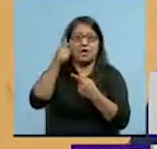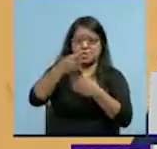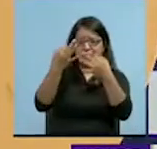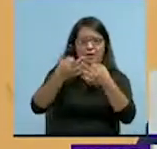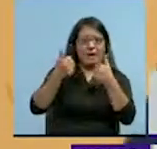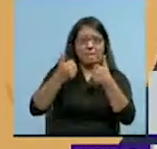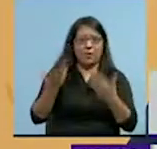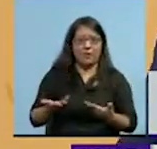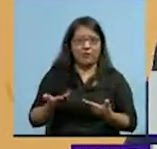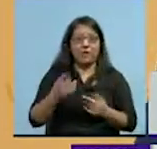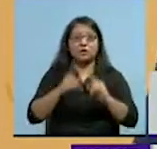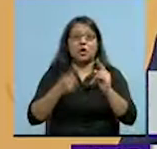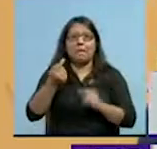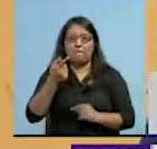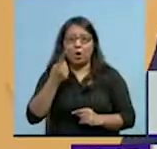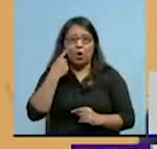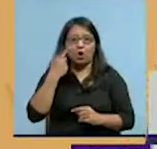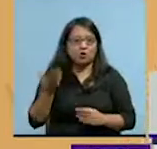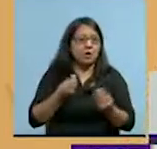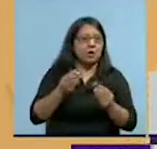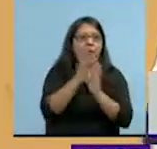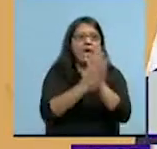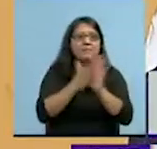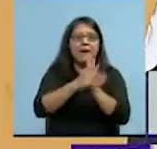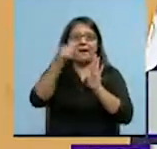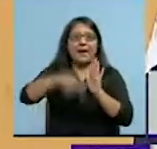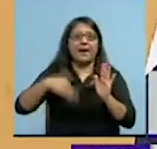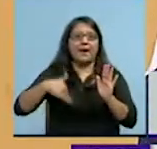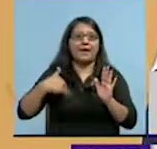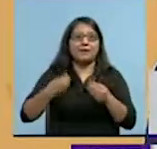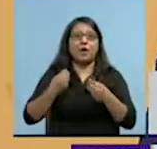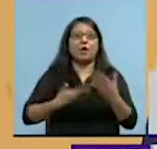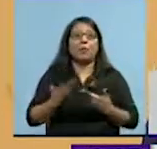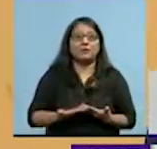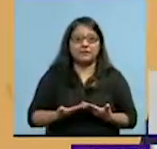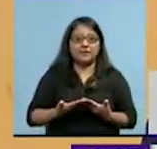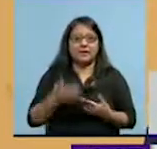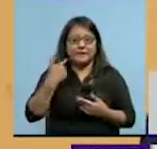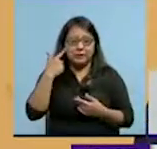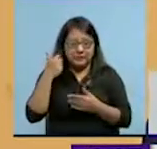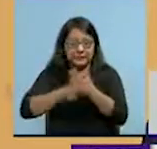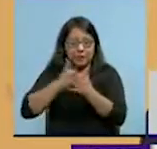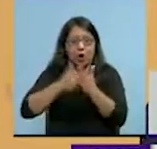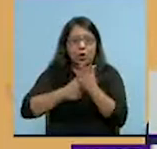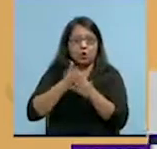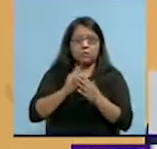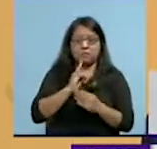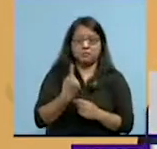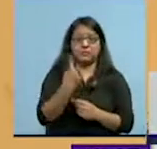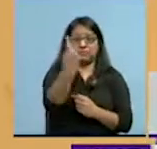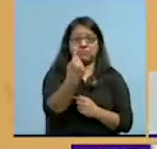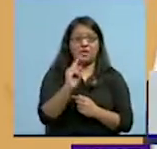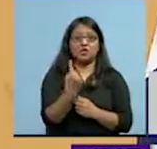yo la verdad que no tenía mucho conocimiento de cómo llegaba la imagen acá a la argentina así que bueno fue todo un desafío de porque estaba solo